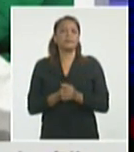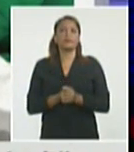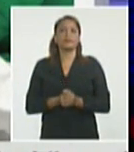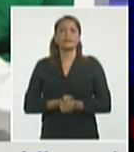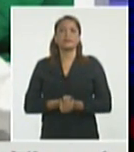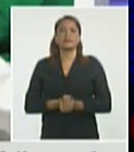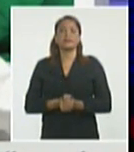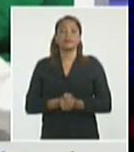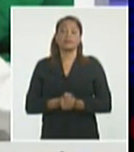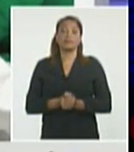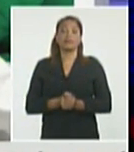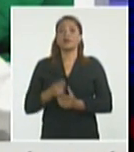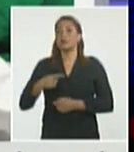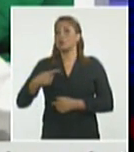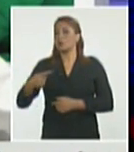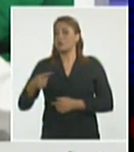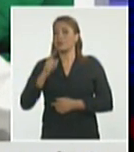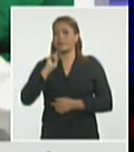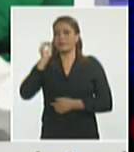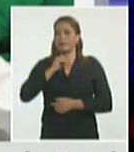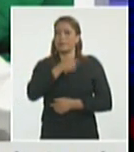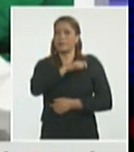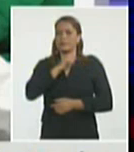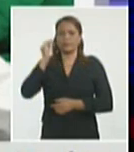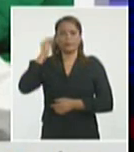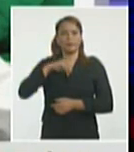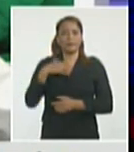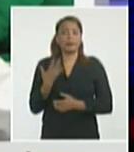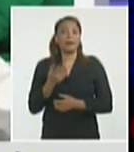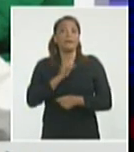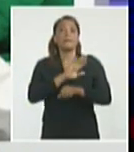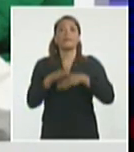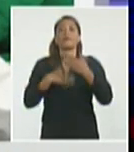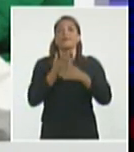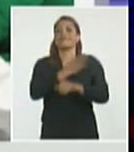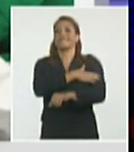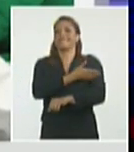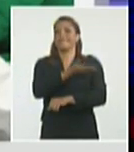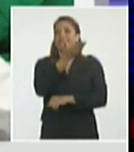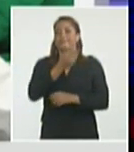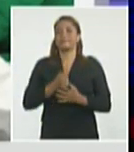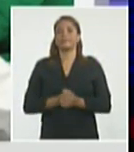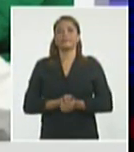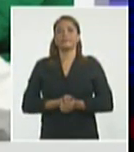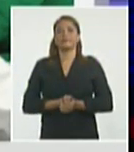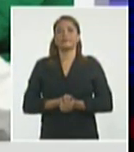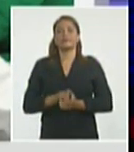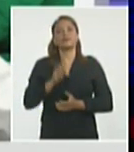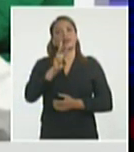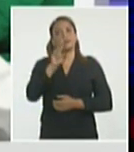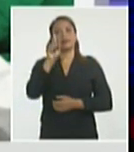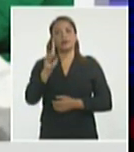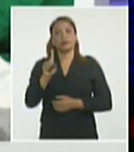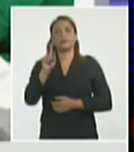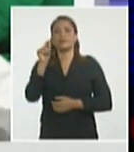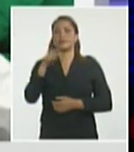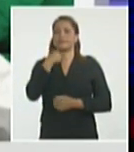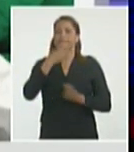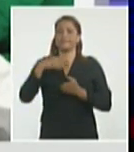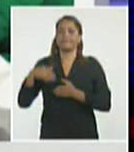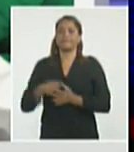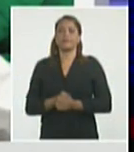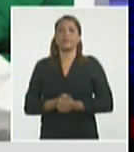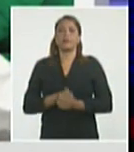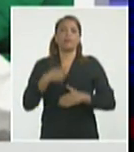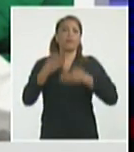más frecuentes que ya nuestra población conoce. La hipertensión arterial en 31 de las personas fallecidas. La